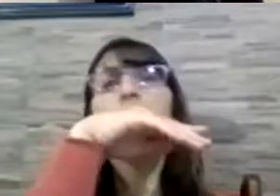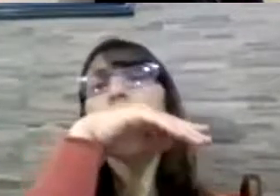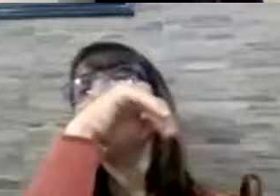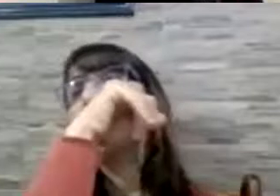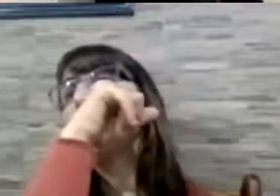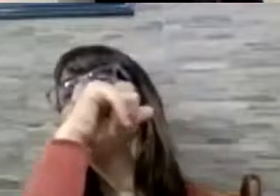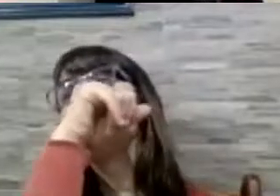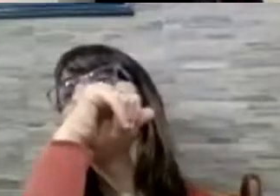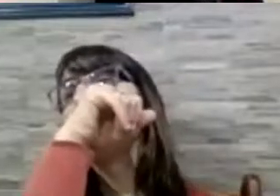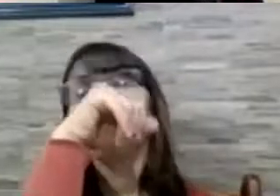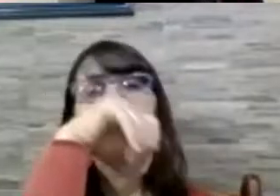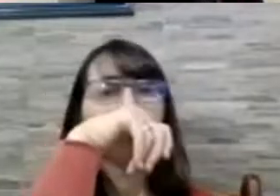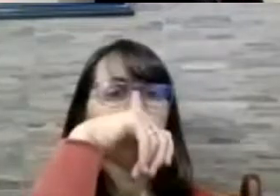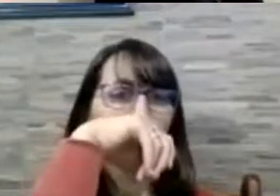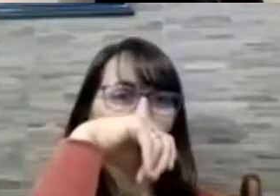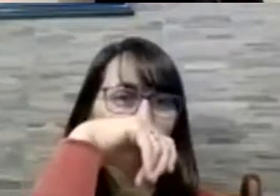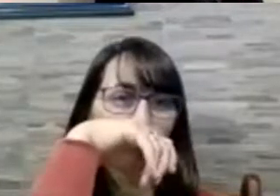¿Alguna otra pregunta?